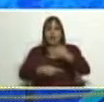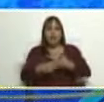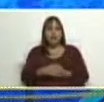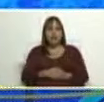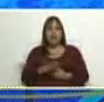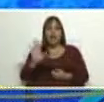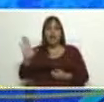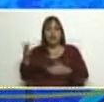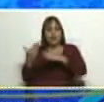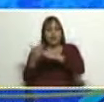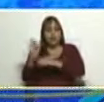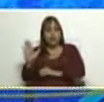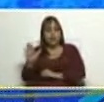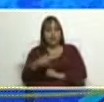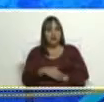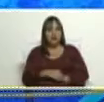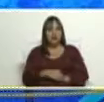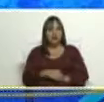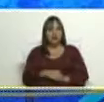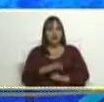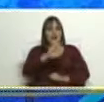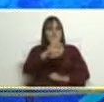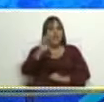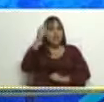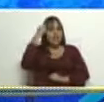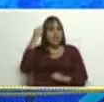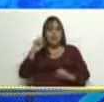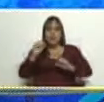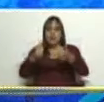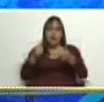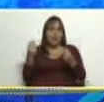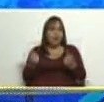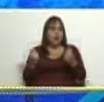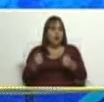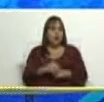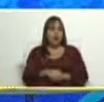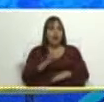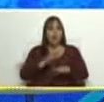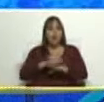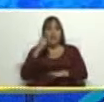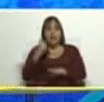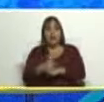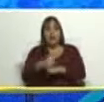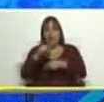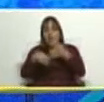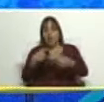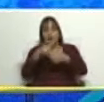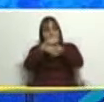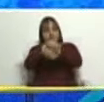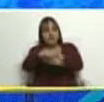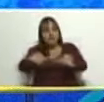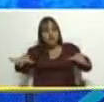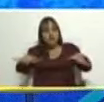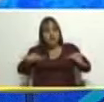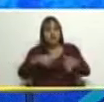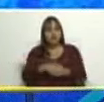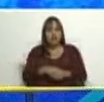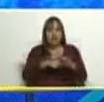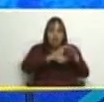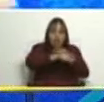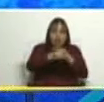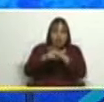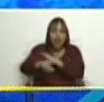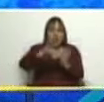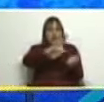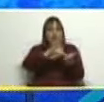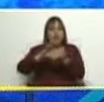momento, piloto para 30 días, porque inmediatamente debemos multiplicarlo uno por uno en todas las